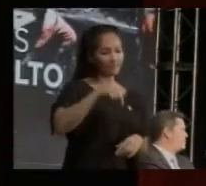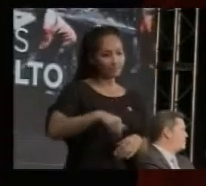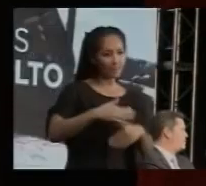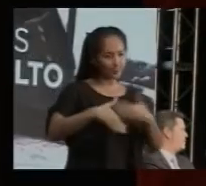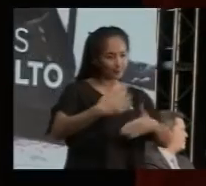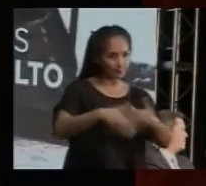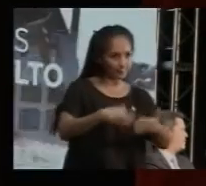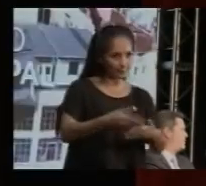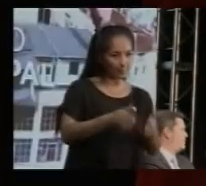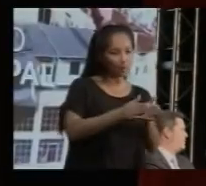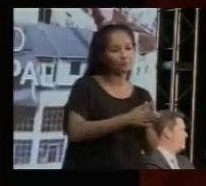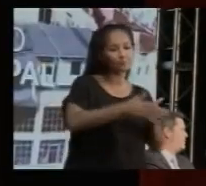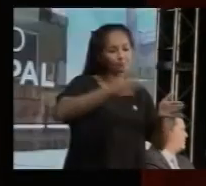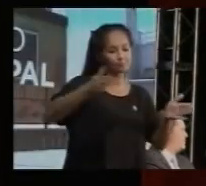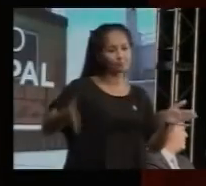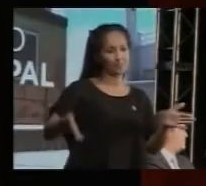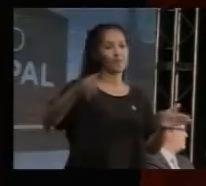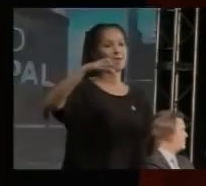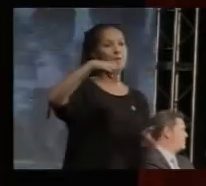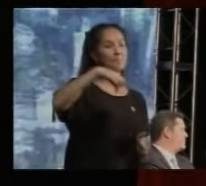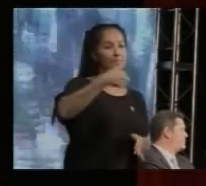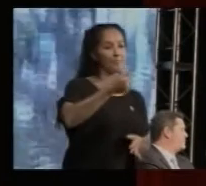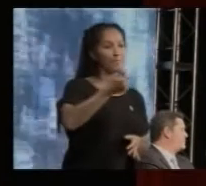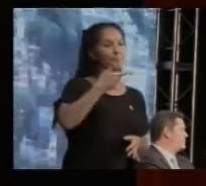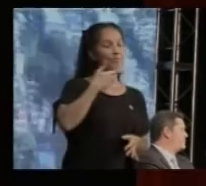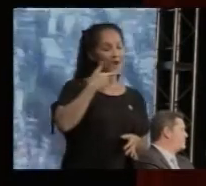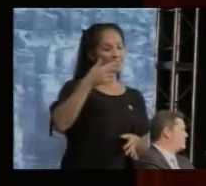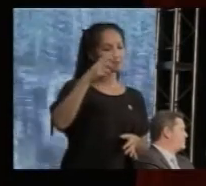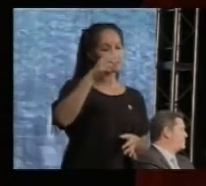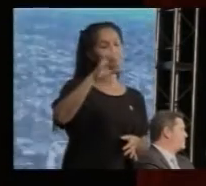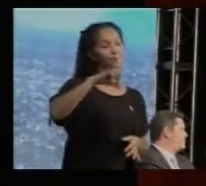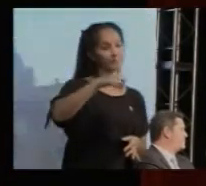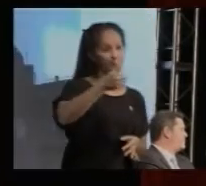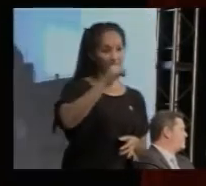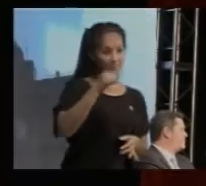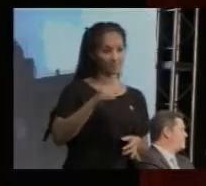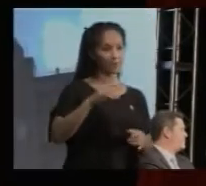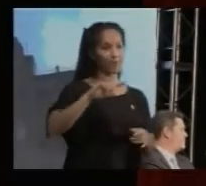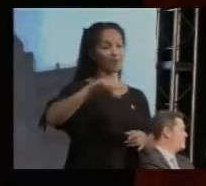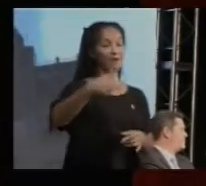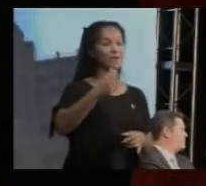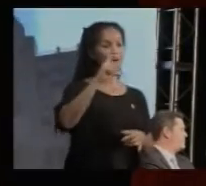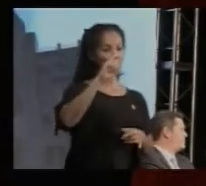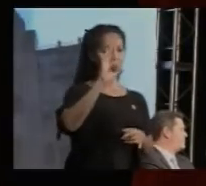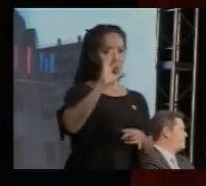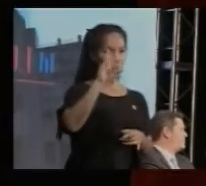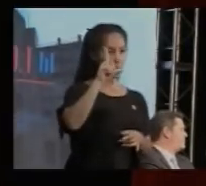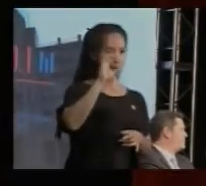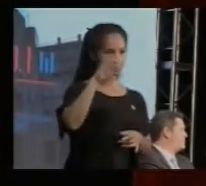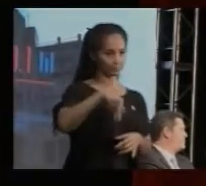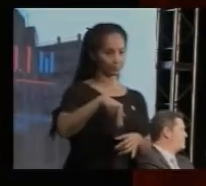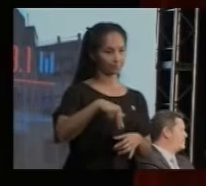el tramo siguiente, que es el de La Paz a Colón, de calle La Paz hasta calle Colón, para lo cual nos resta concluir